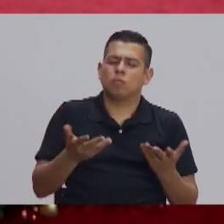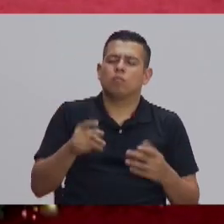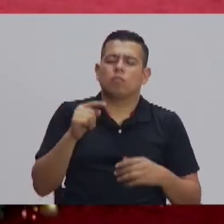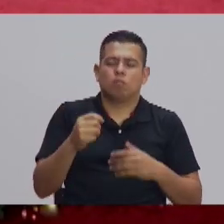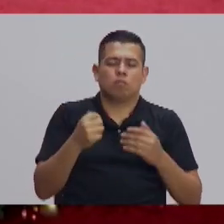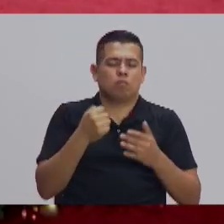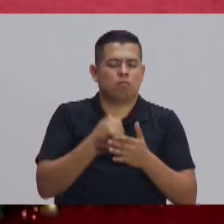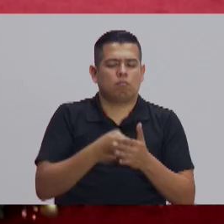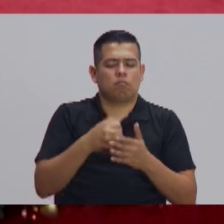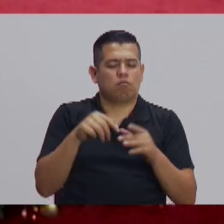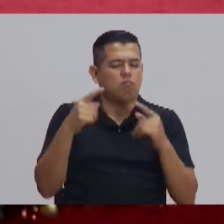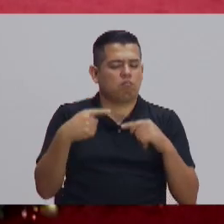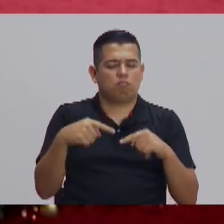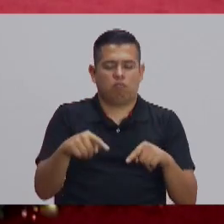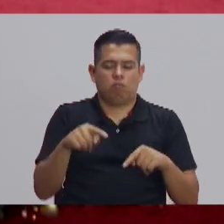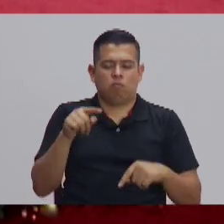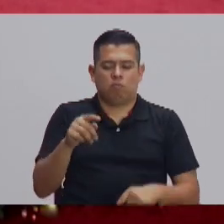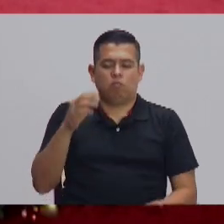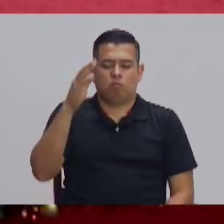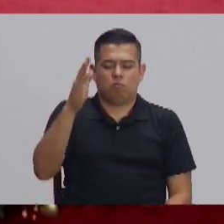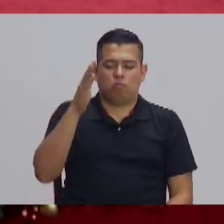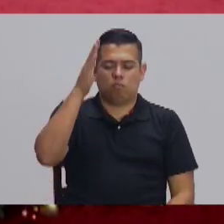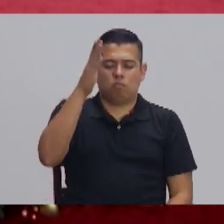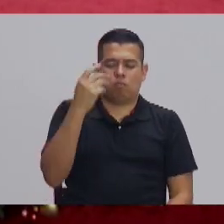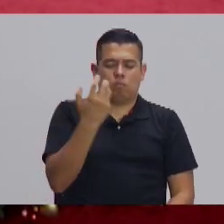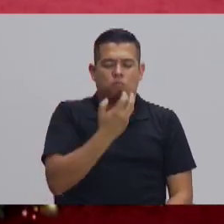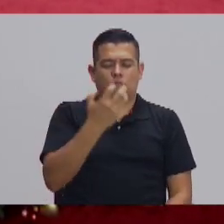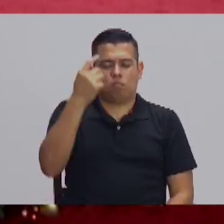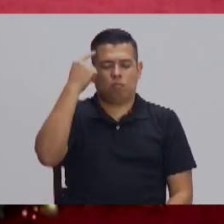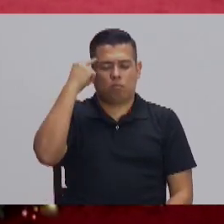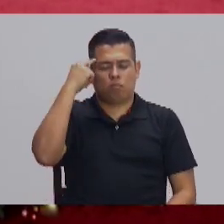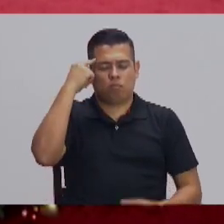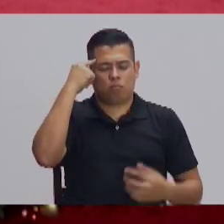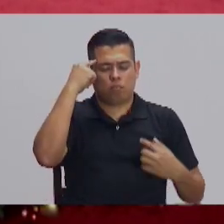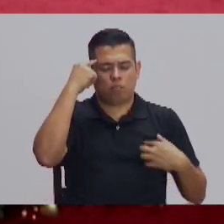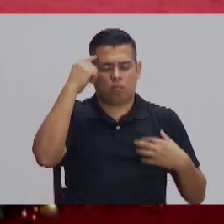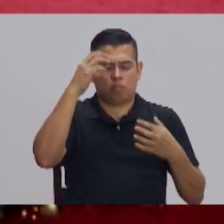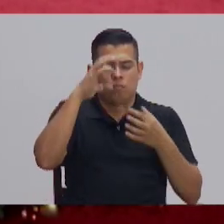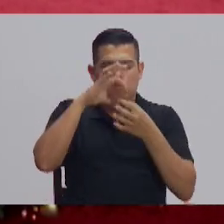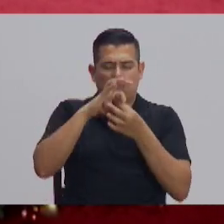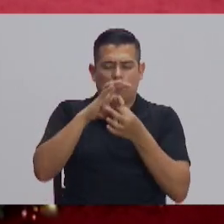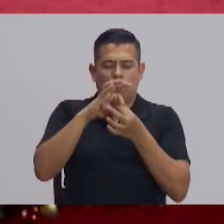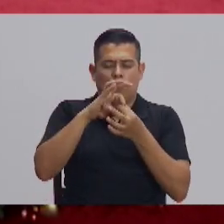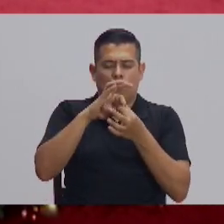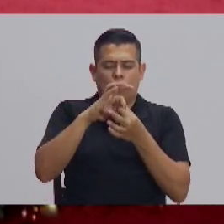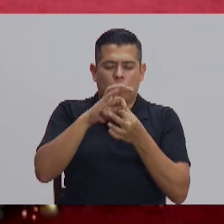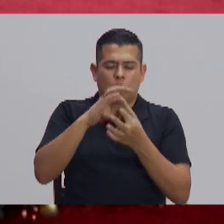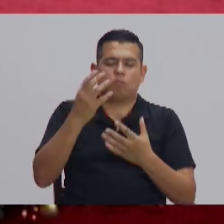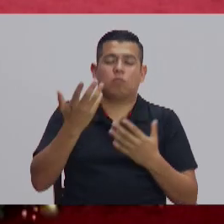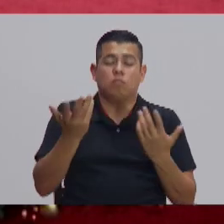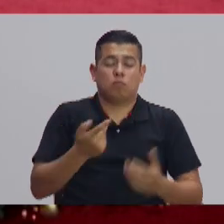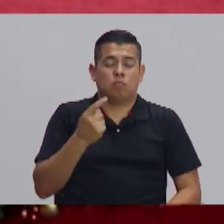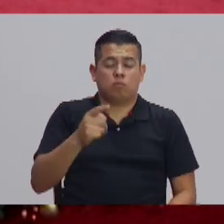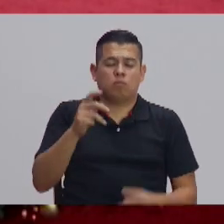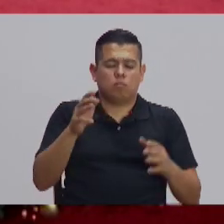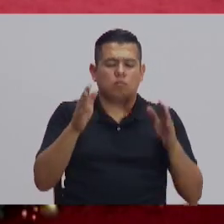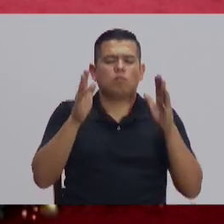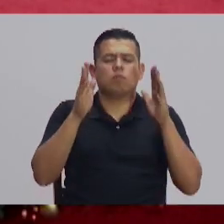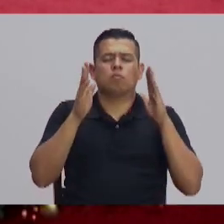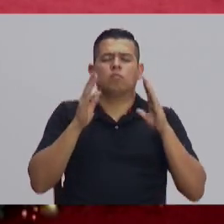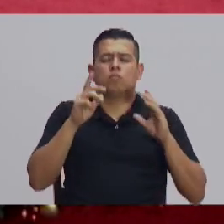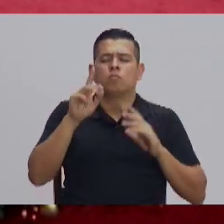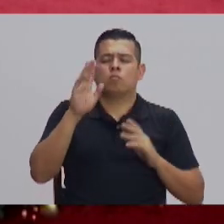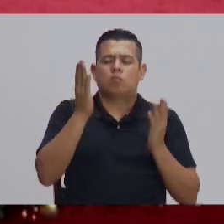seguir adelante ahora cristo bendito trabaja en nuestra mente nuestro corazón para que lo que escuchemos